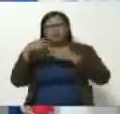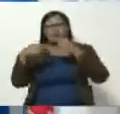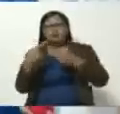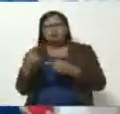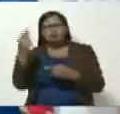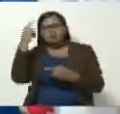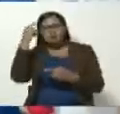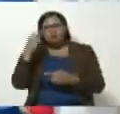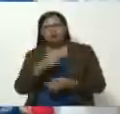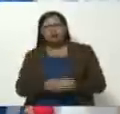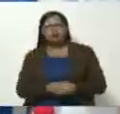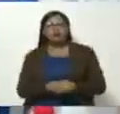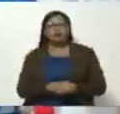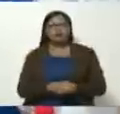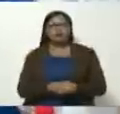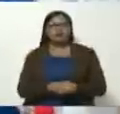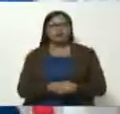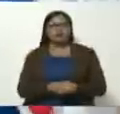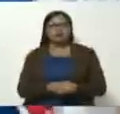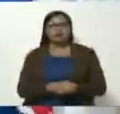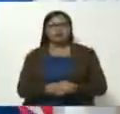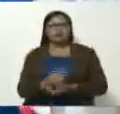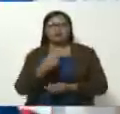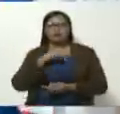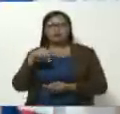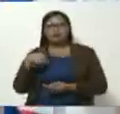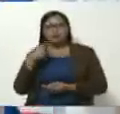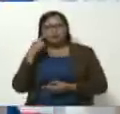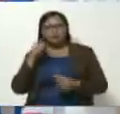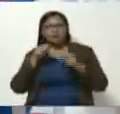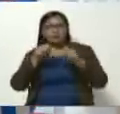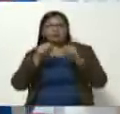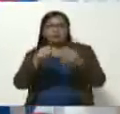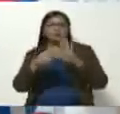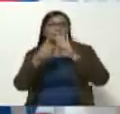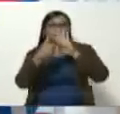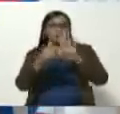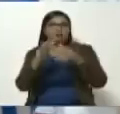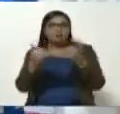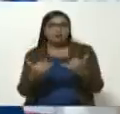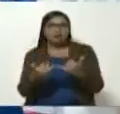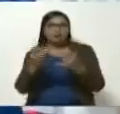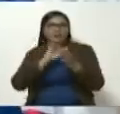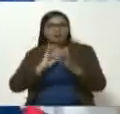días nosotros vamos a seguir mostrando las evidencias,